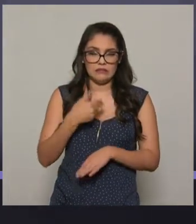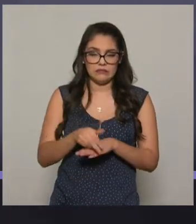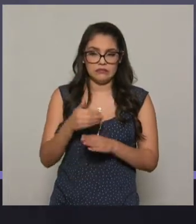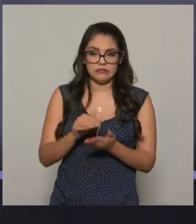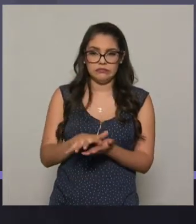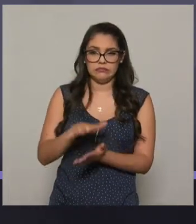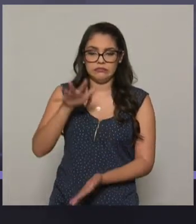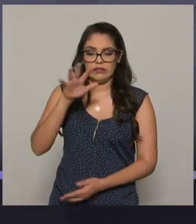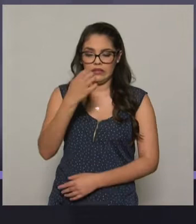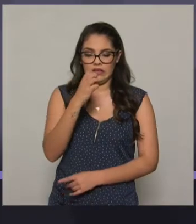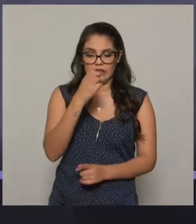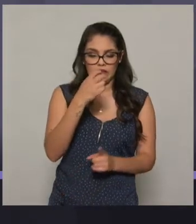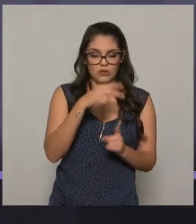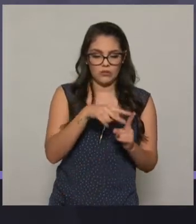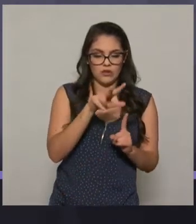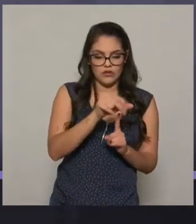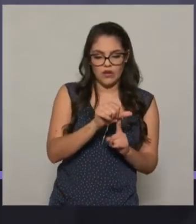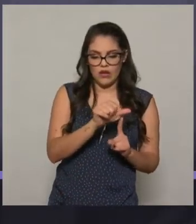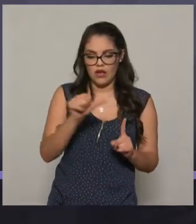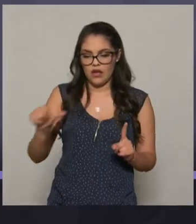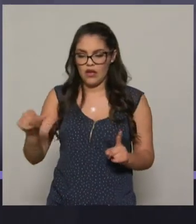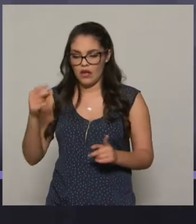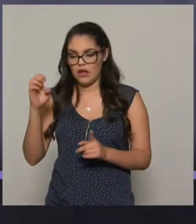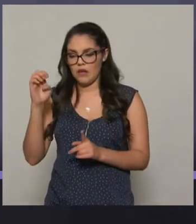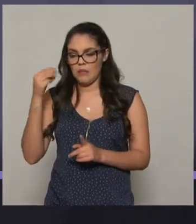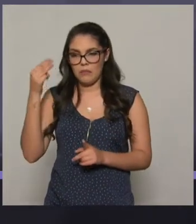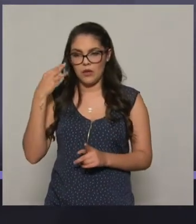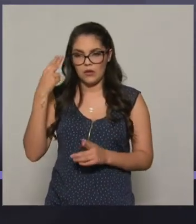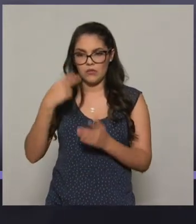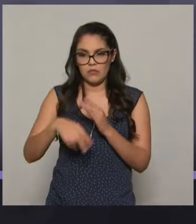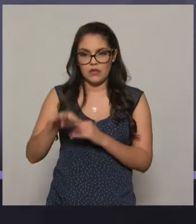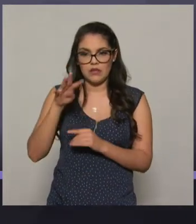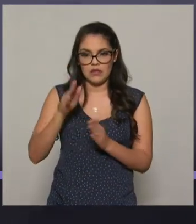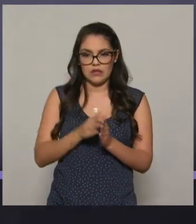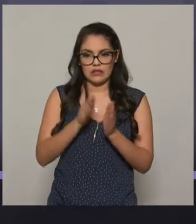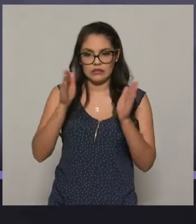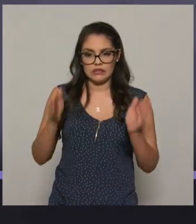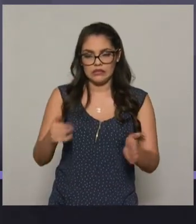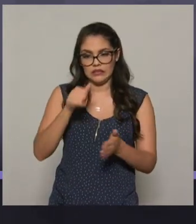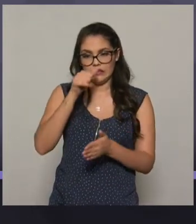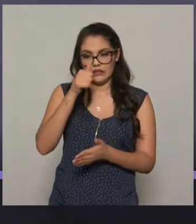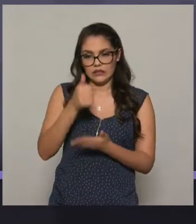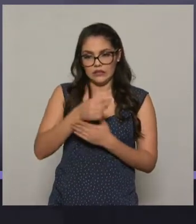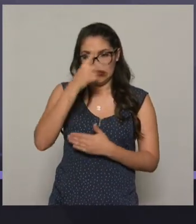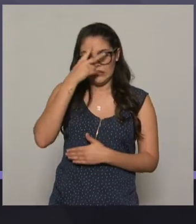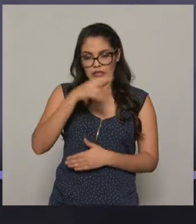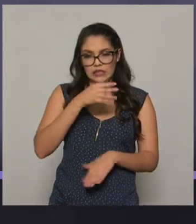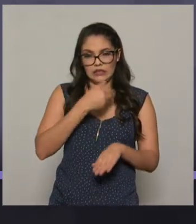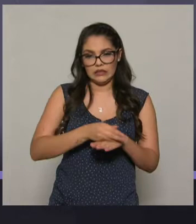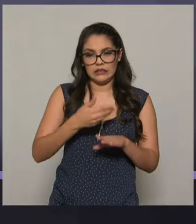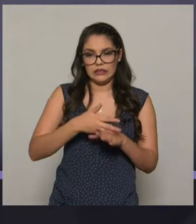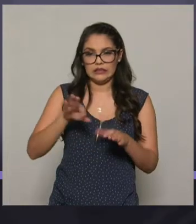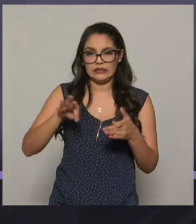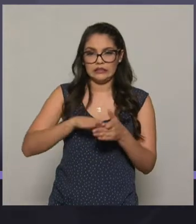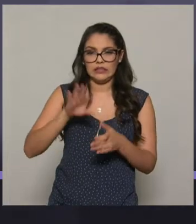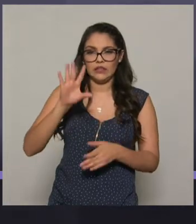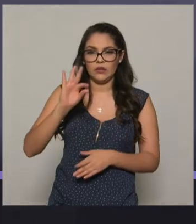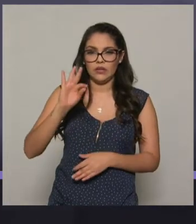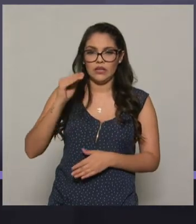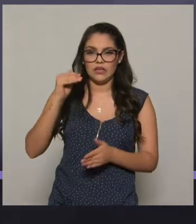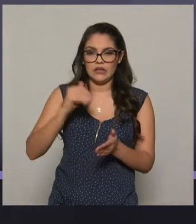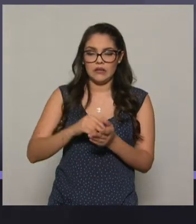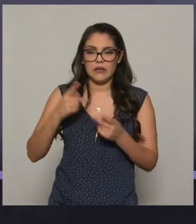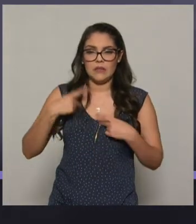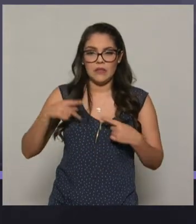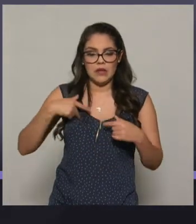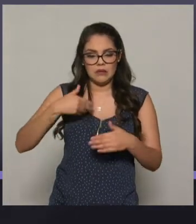del 2018 a marzo del 2019 en la Ciudad de México. Hay un registro de casi 40,000